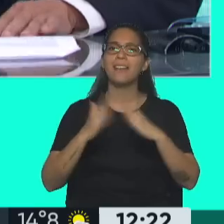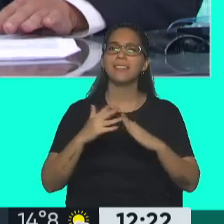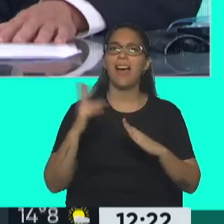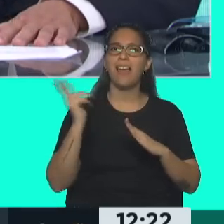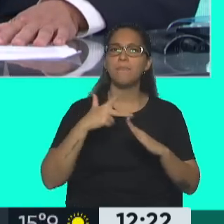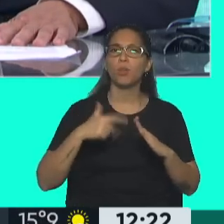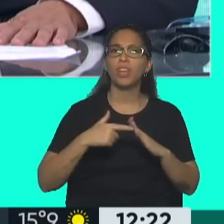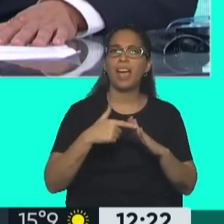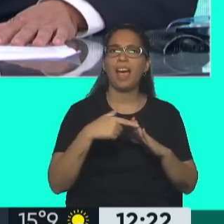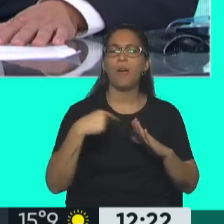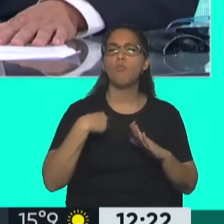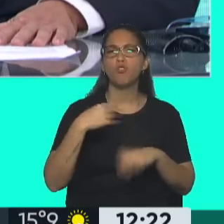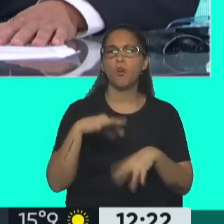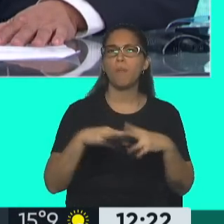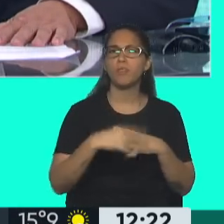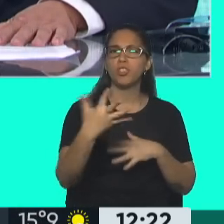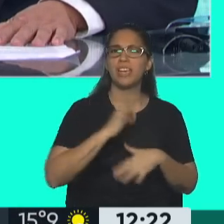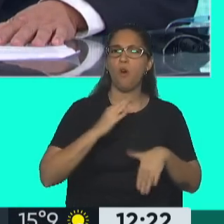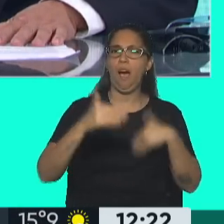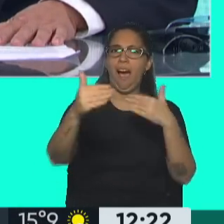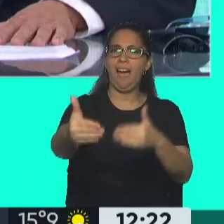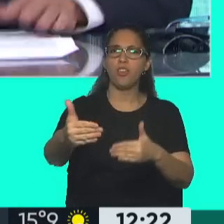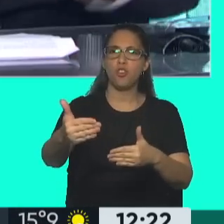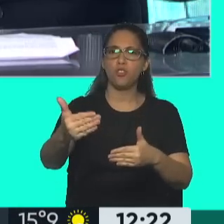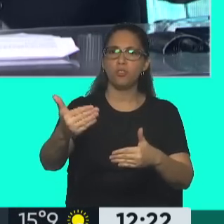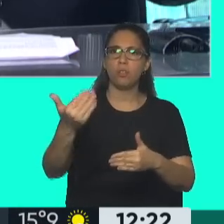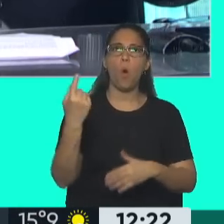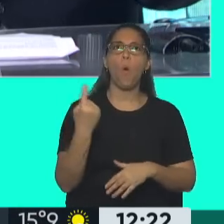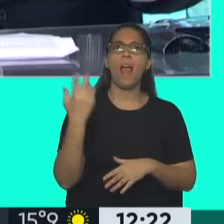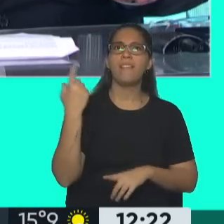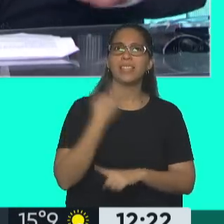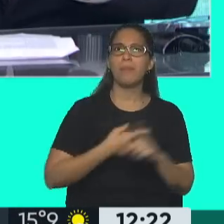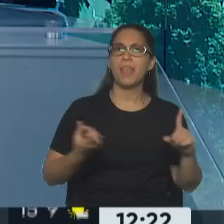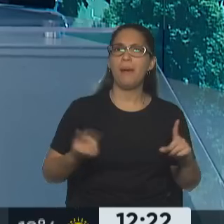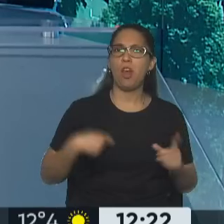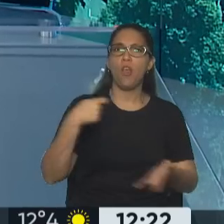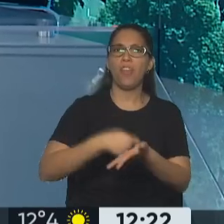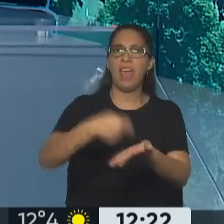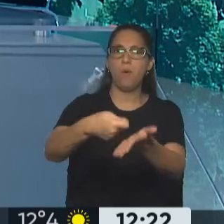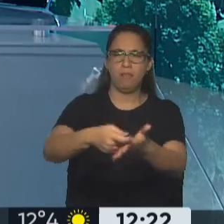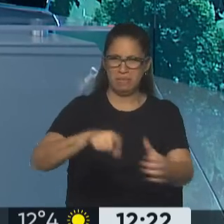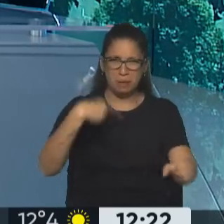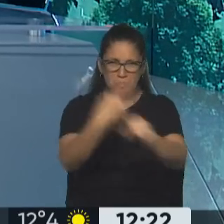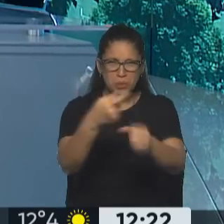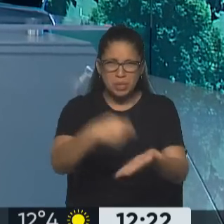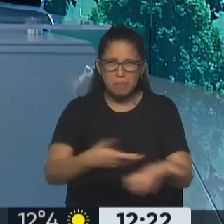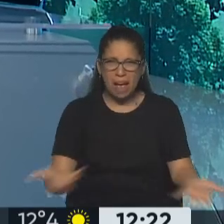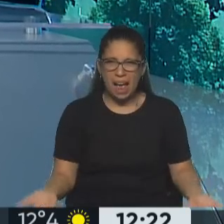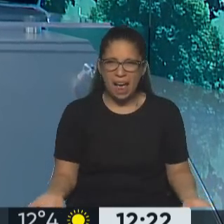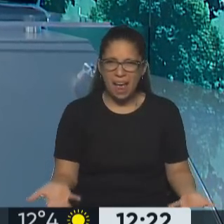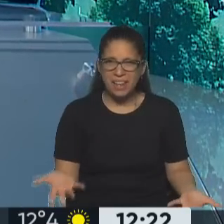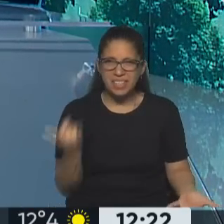y te comprometes a pagar 5 años, 1 vez y media el valor de tu vivienda. No lo vas a poder pagar nunca. Esta es la realidad. O sea, ya hace